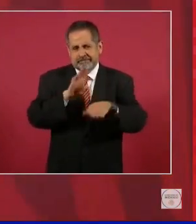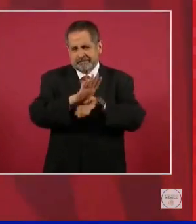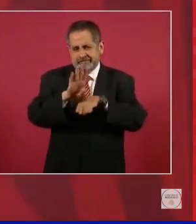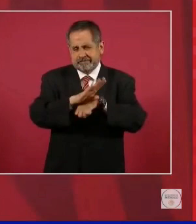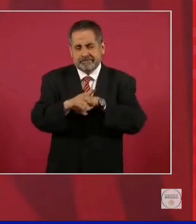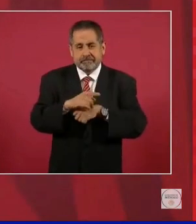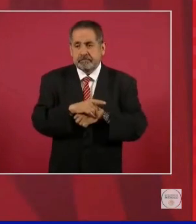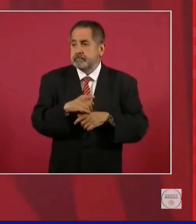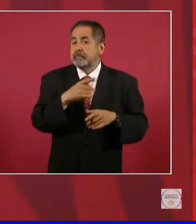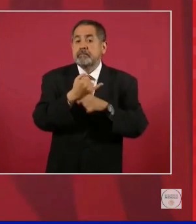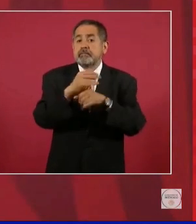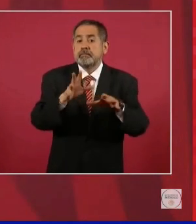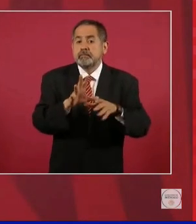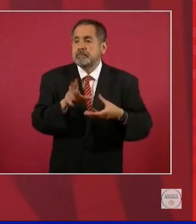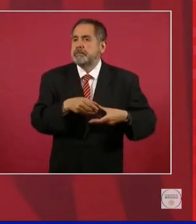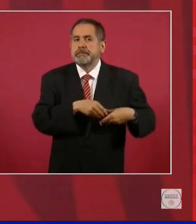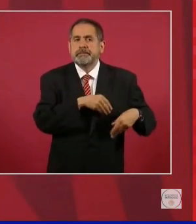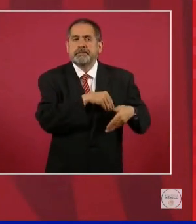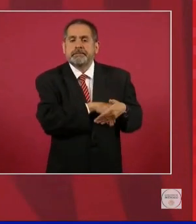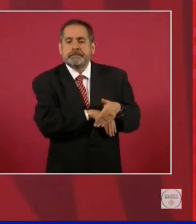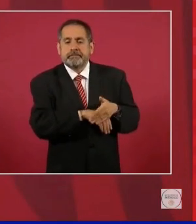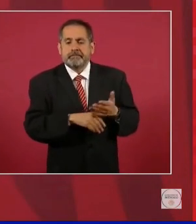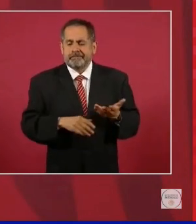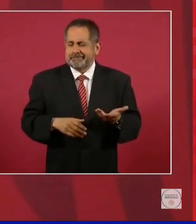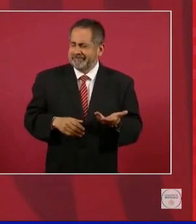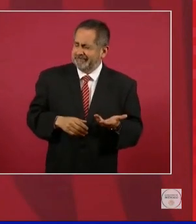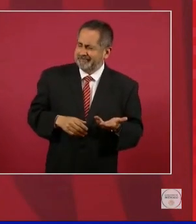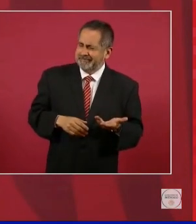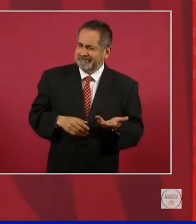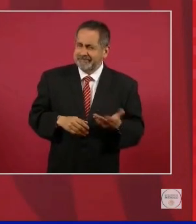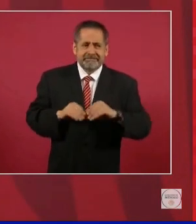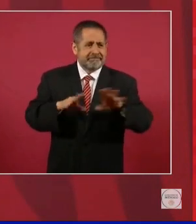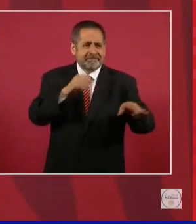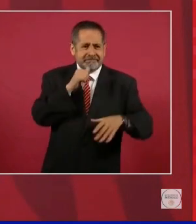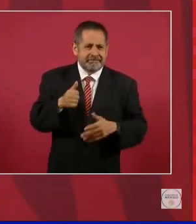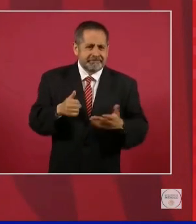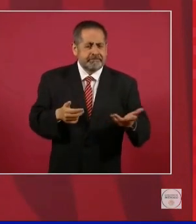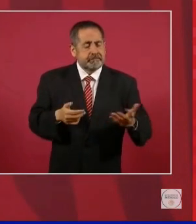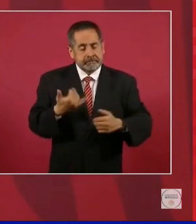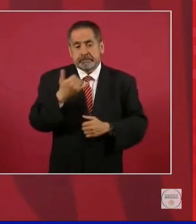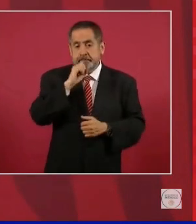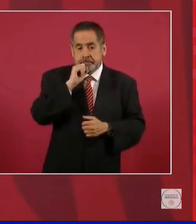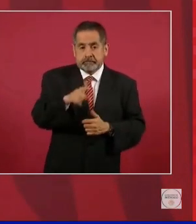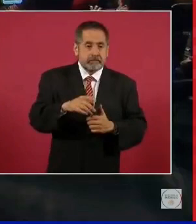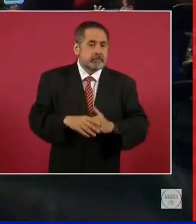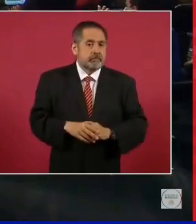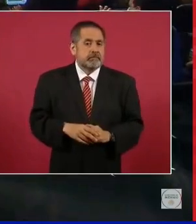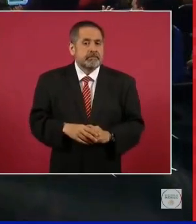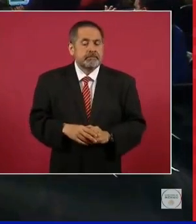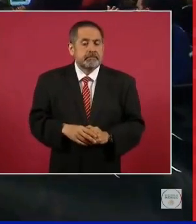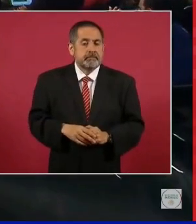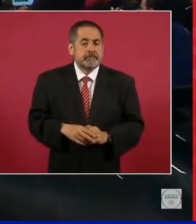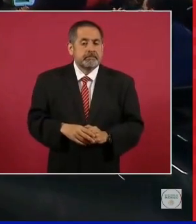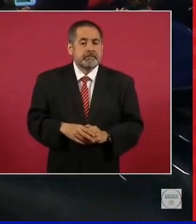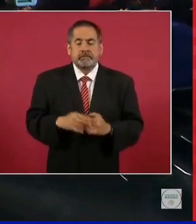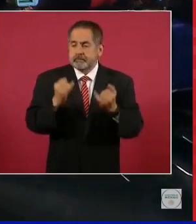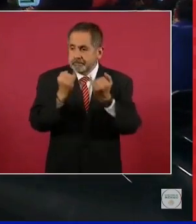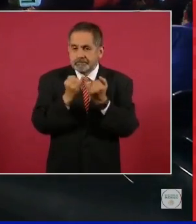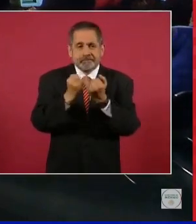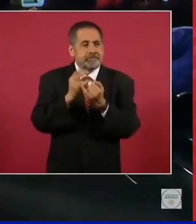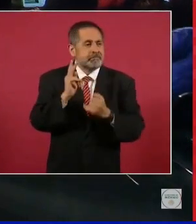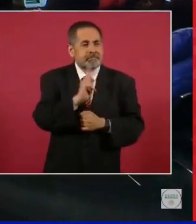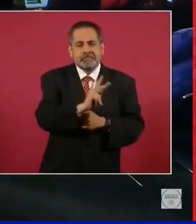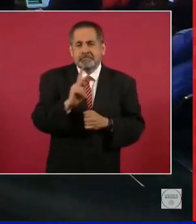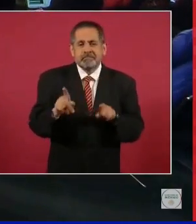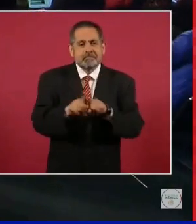brasileña. Y pues es igual que otras,